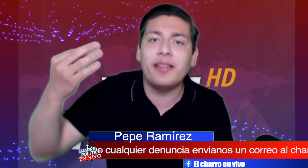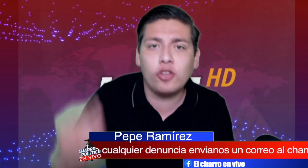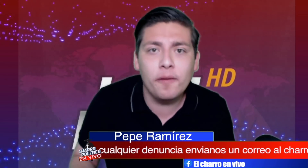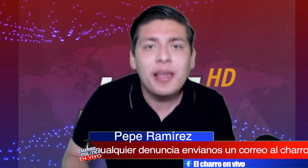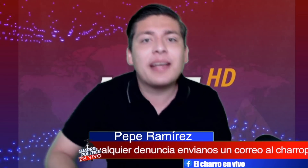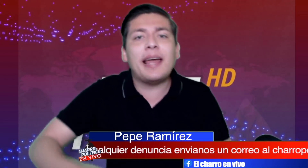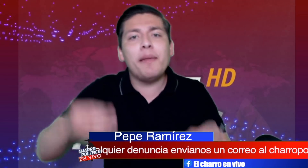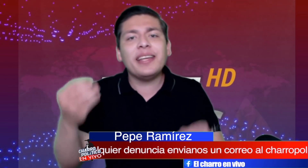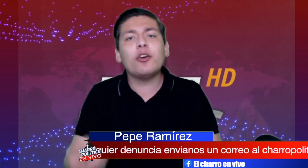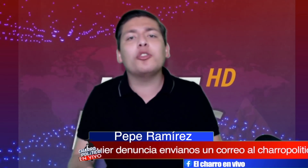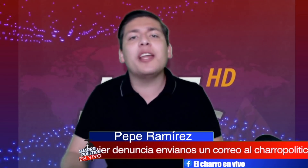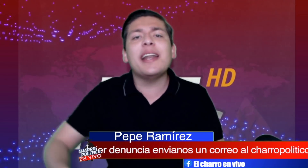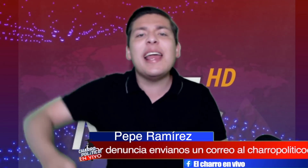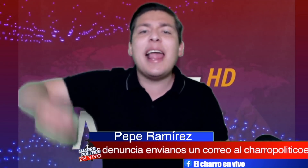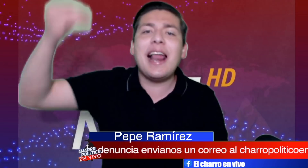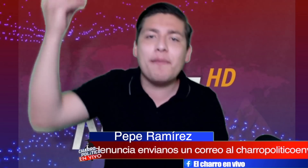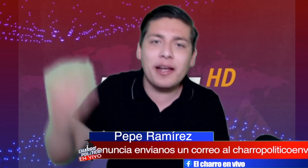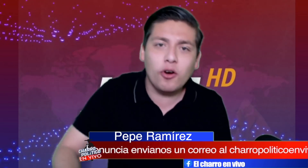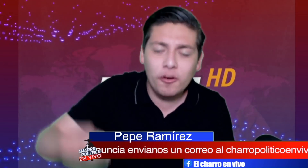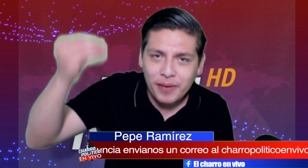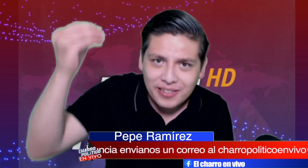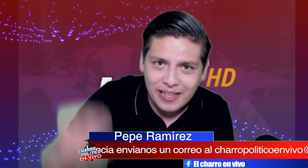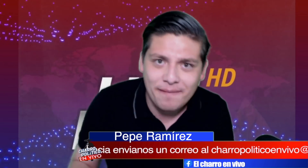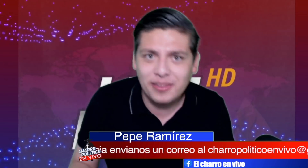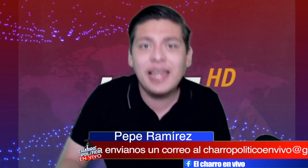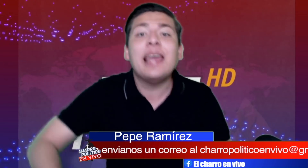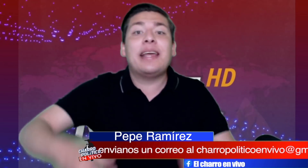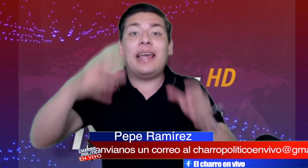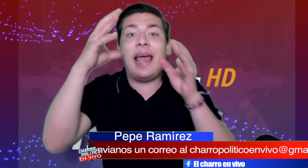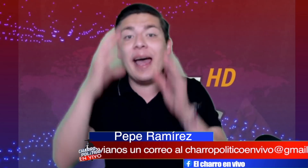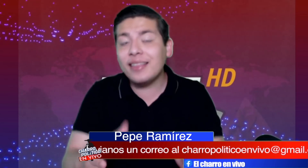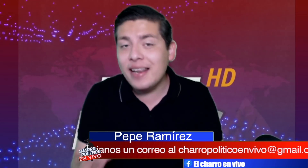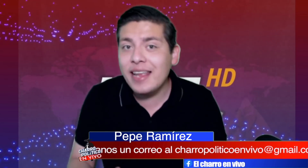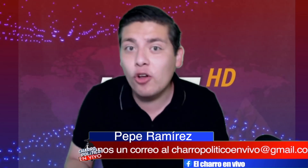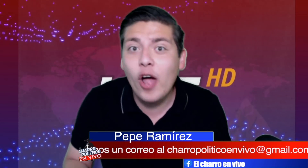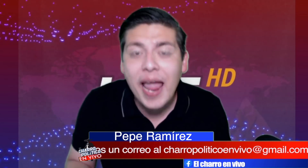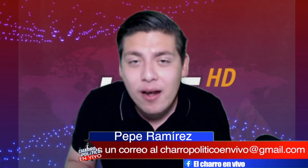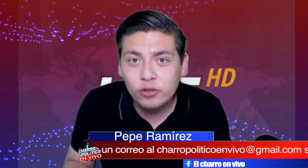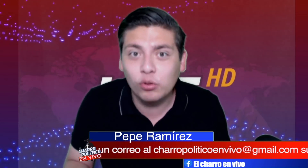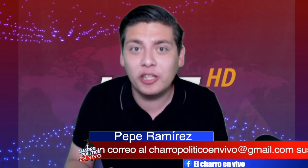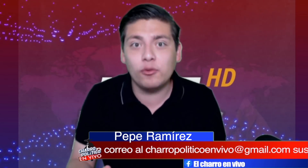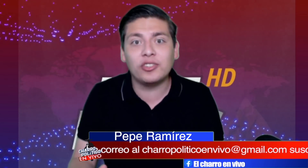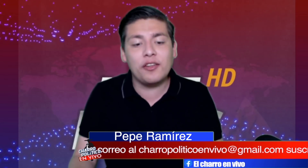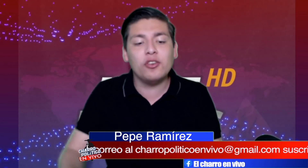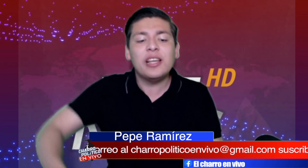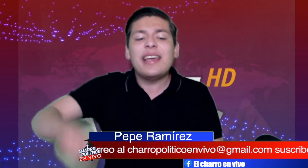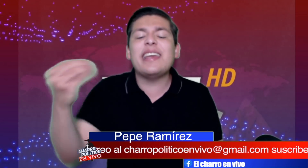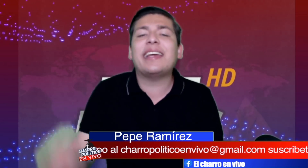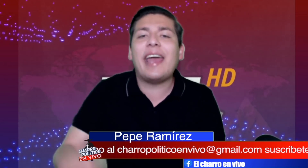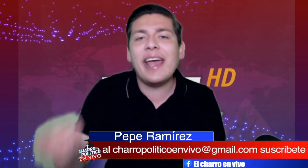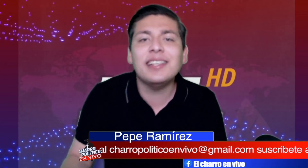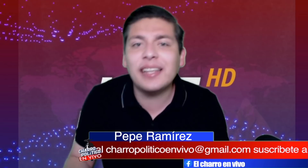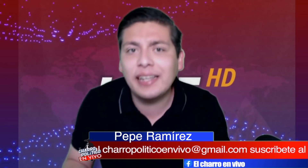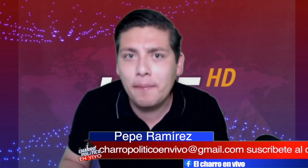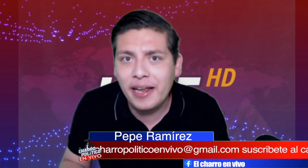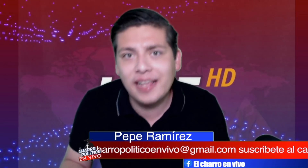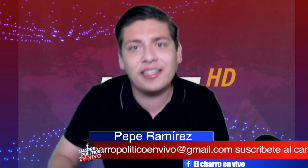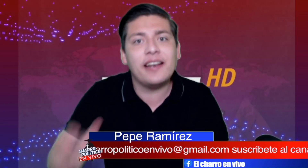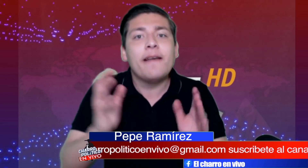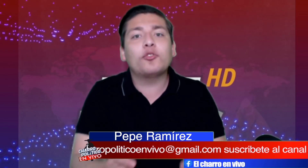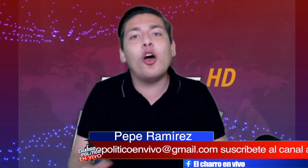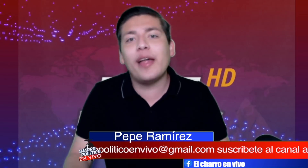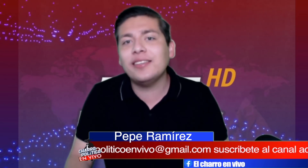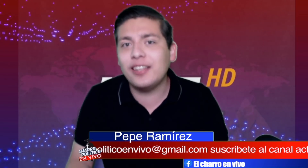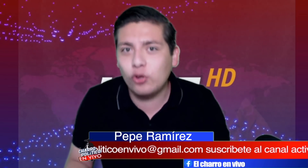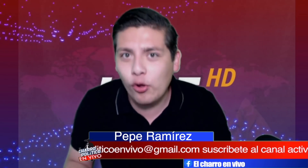que comentó que México tiene el mejor presidente que ha tenido en los últimos años y que es el que